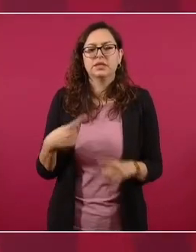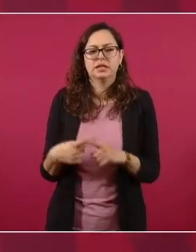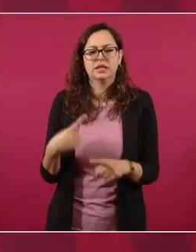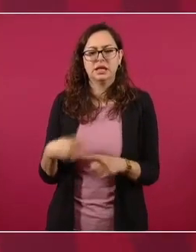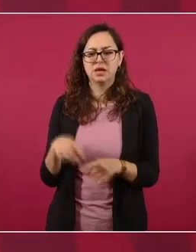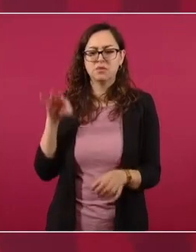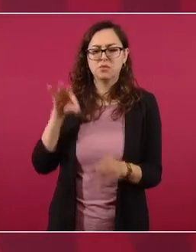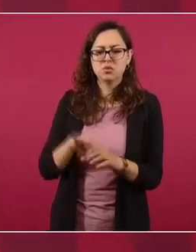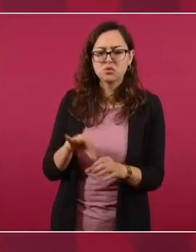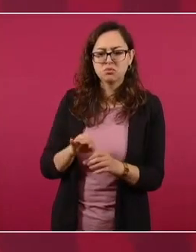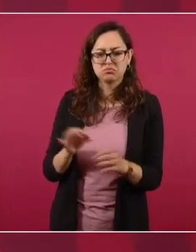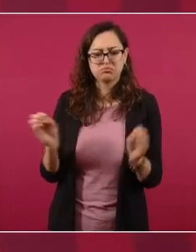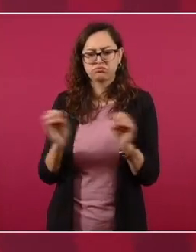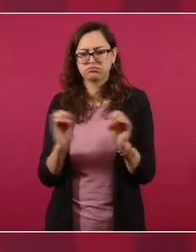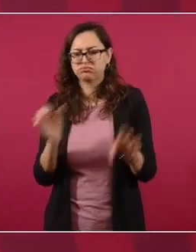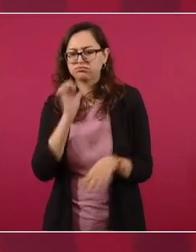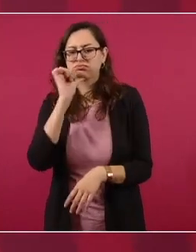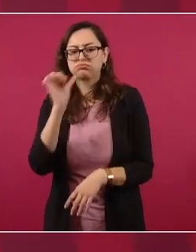y cobrar.